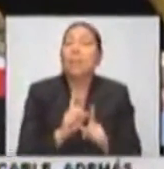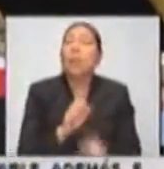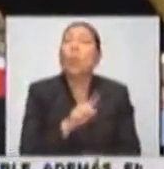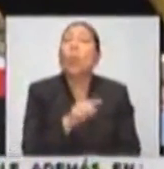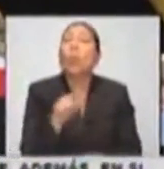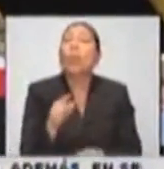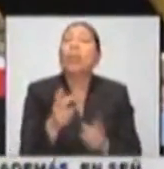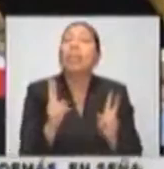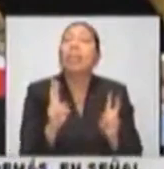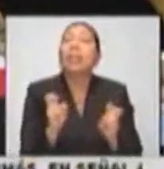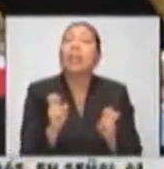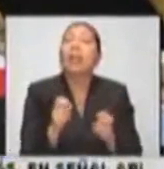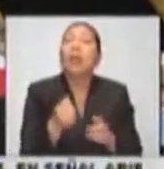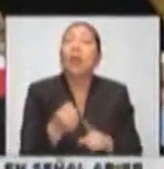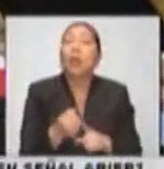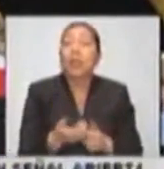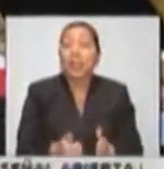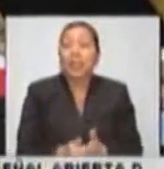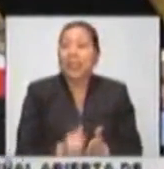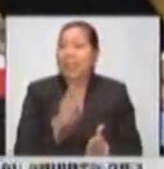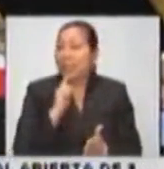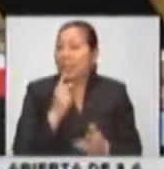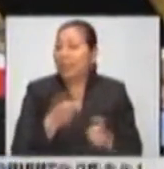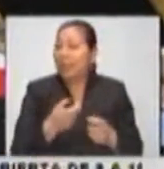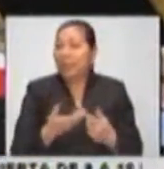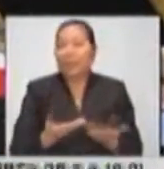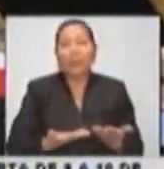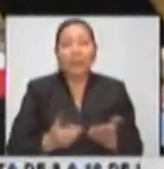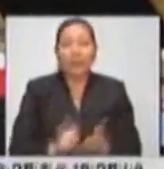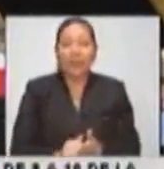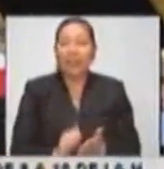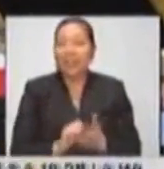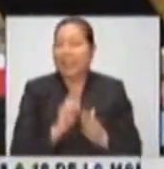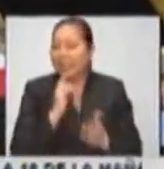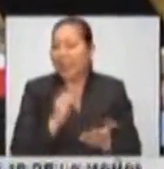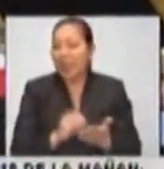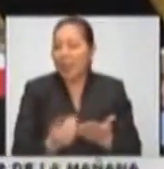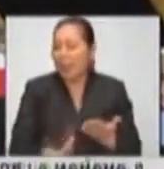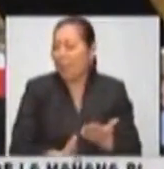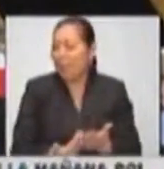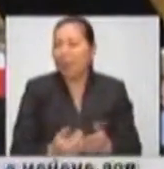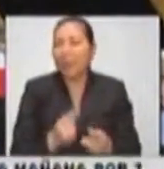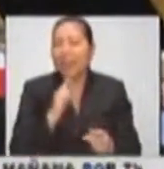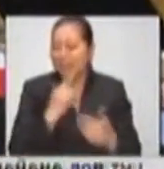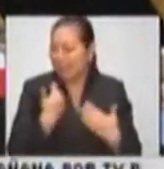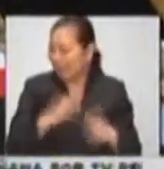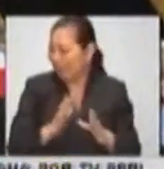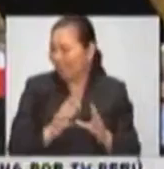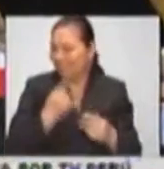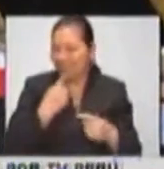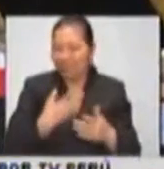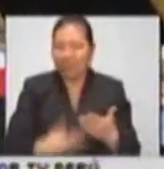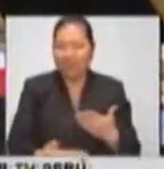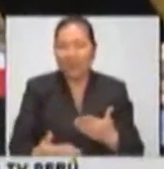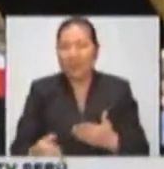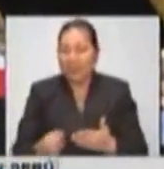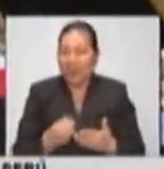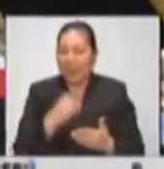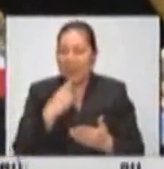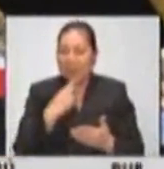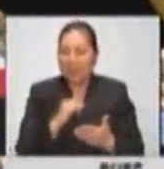ustedes en estos temas de anticohecho, por ejemplo, ¿no es cierto?, en las transacciones comerciales que están tan de moda ahora, pero eso ya fue discutido,